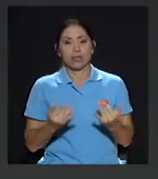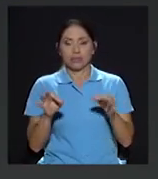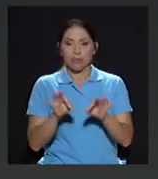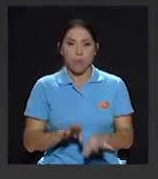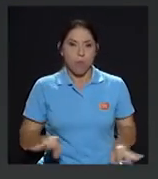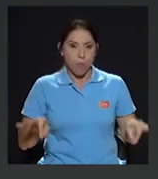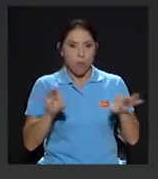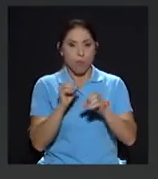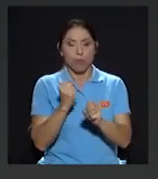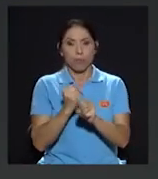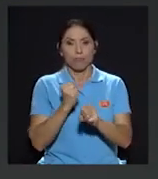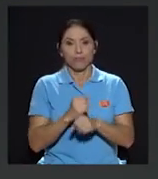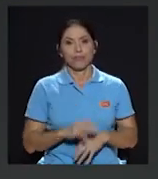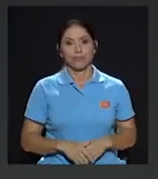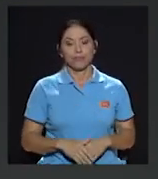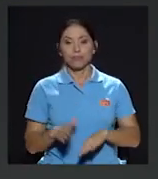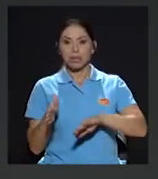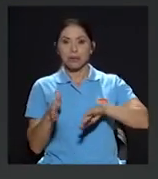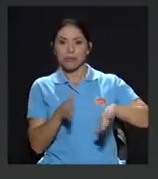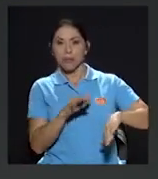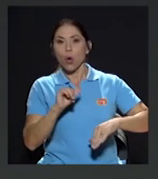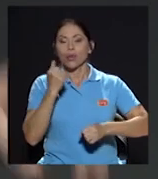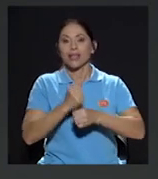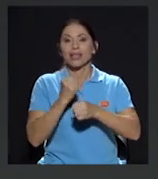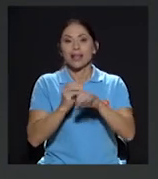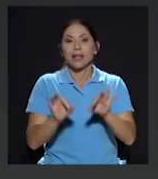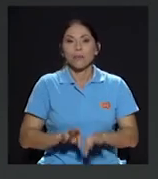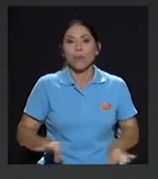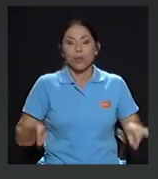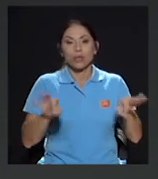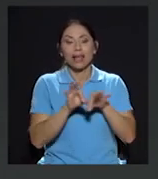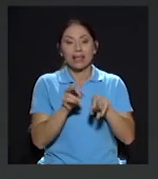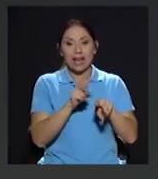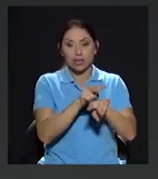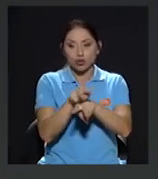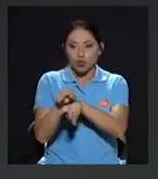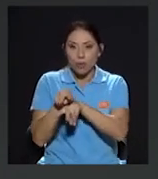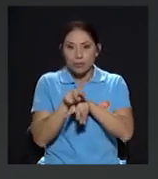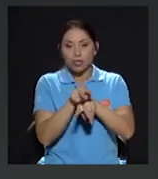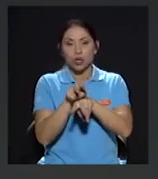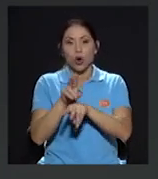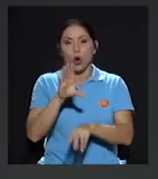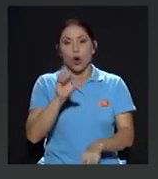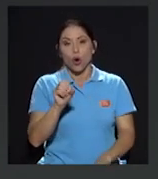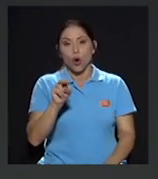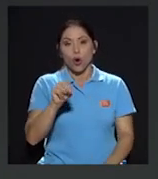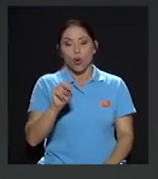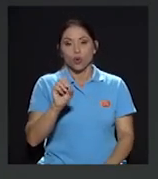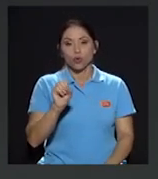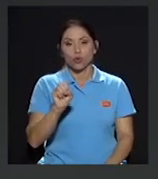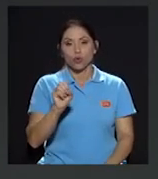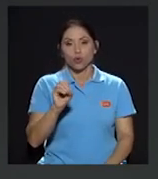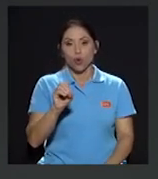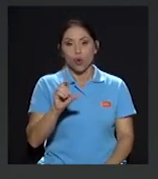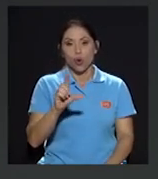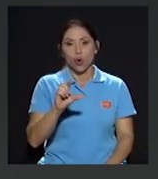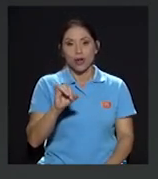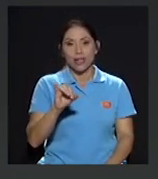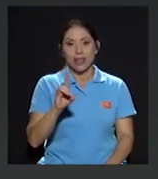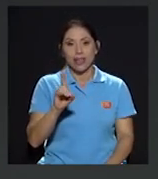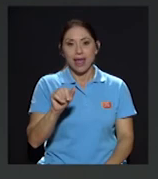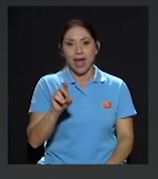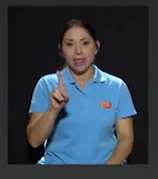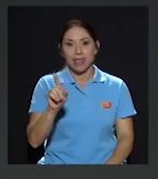tarea importante está orientada a la supervisión consolidada hoy día el ámbito de supervisión